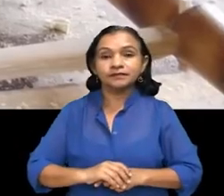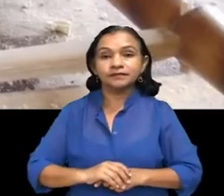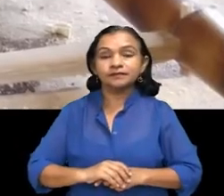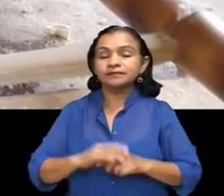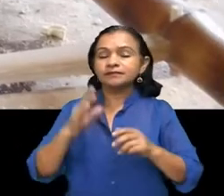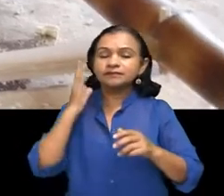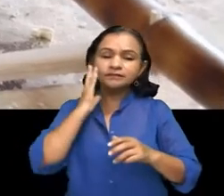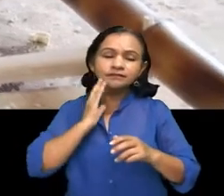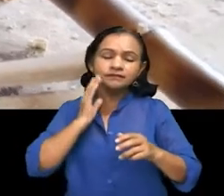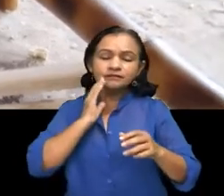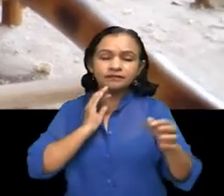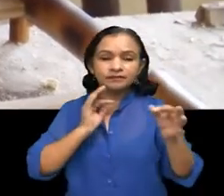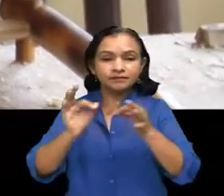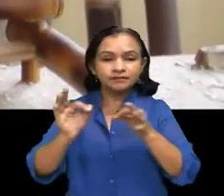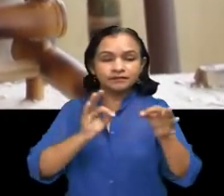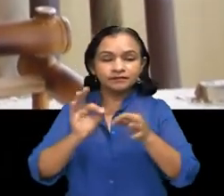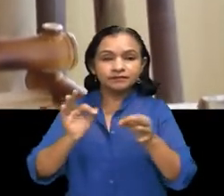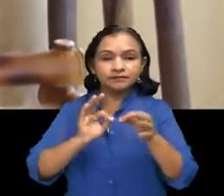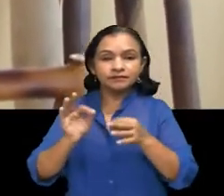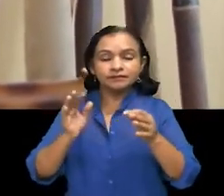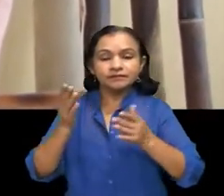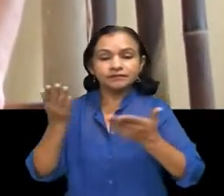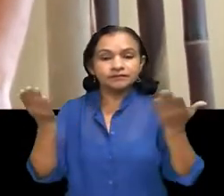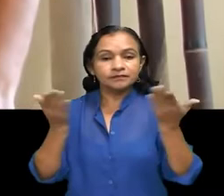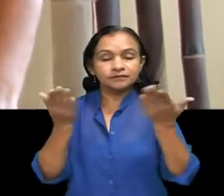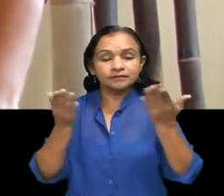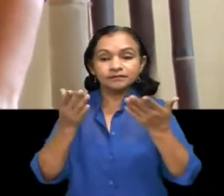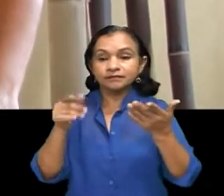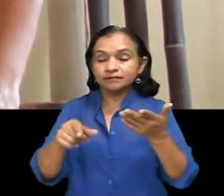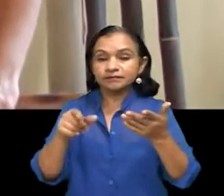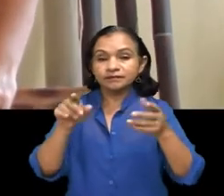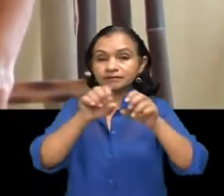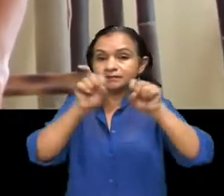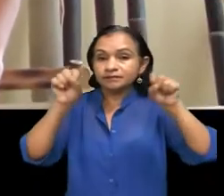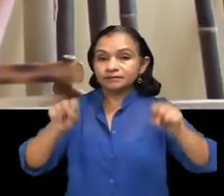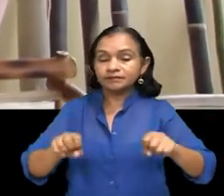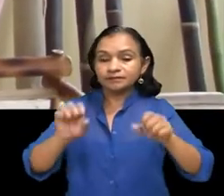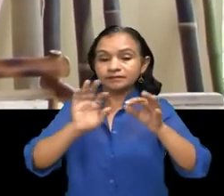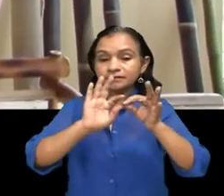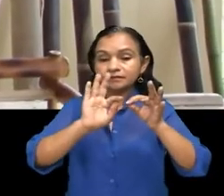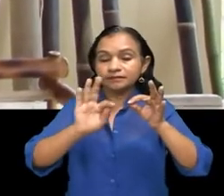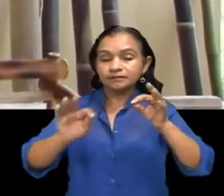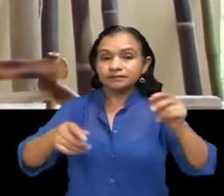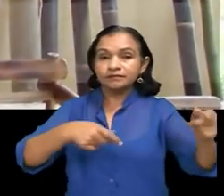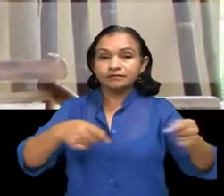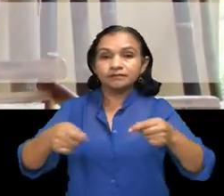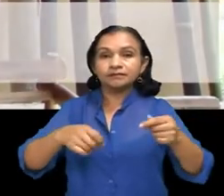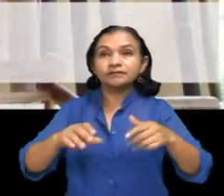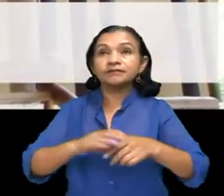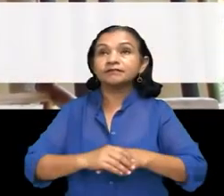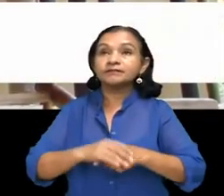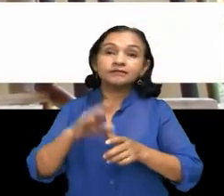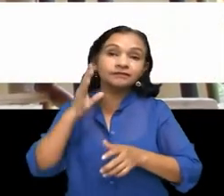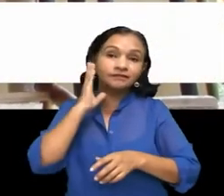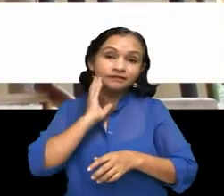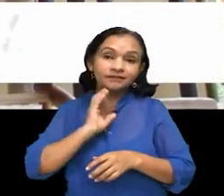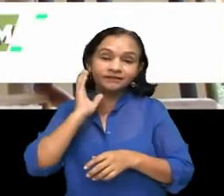Cuéntenos un poco su experiencia de participar en los talleres que se imparten aquí en el Parque Nacional de Ferias. Bueno, mi experiencia ha